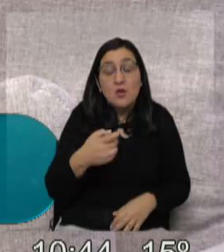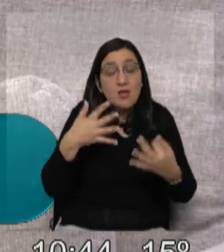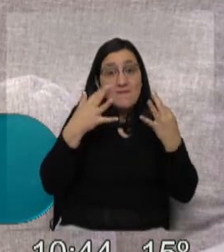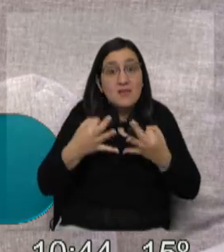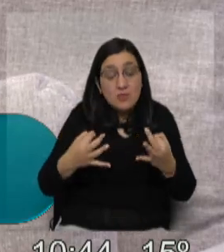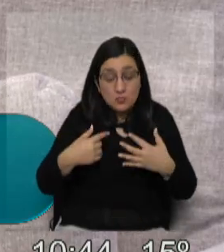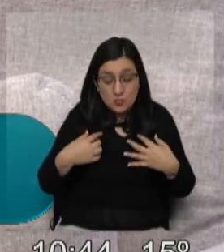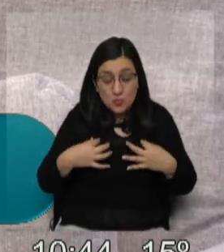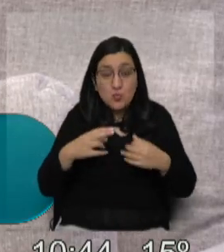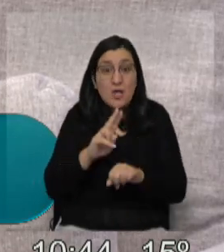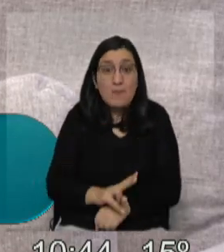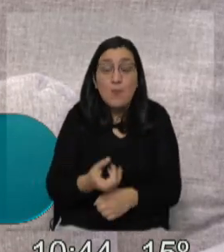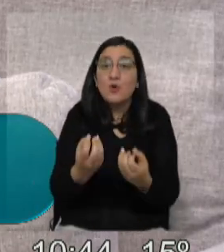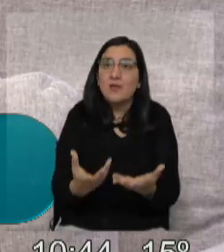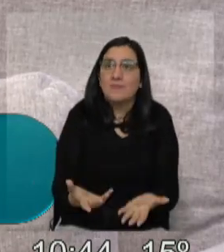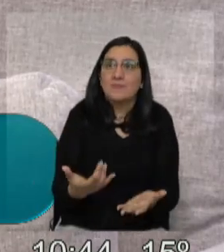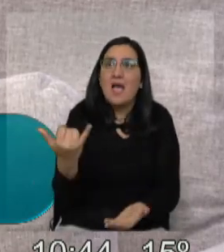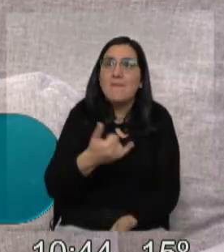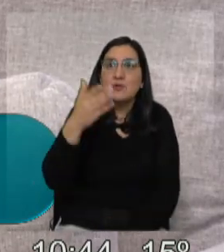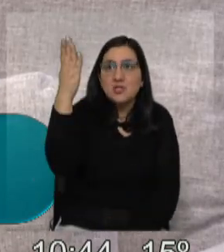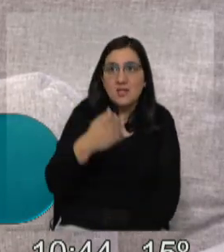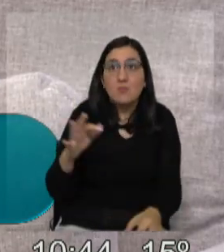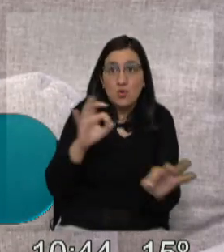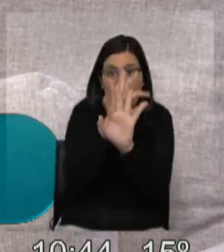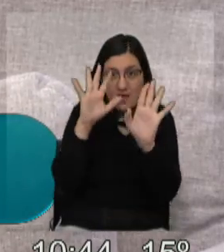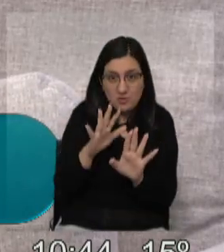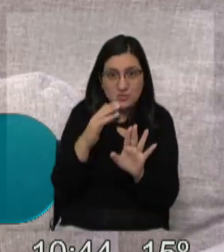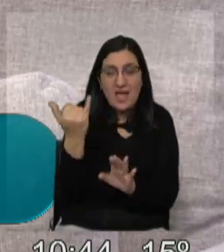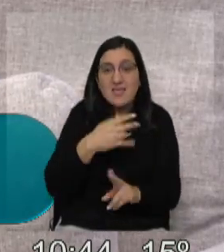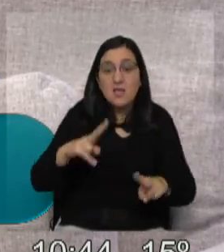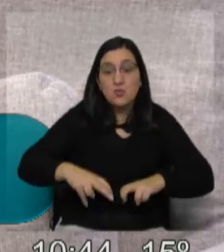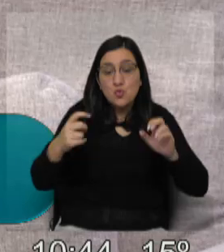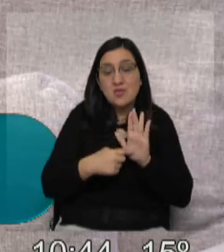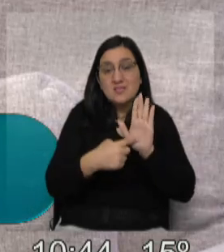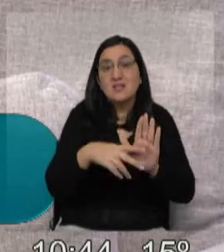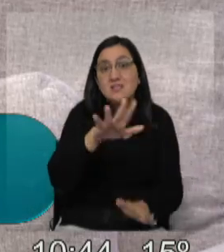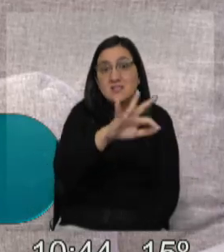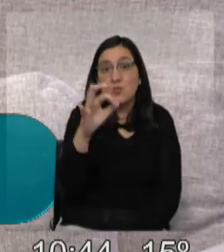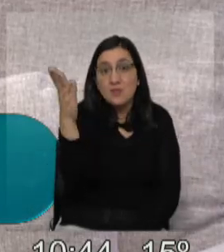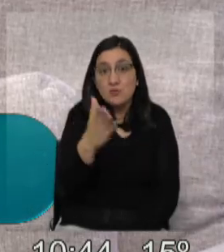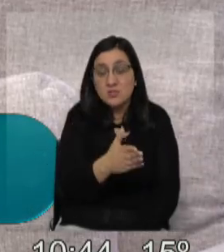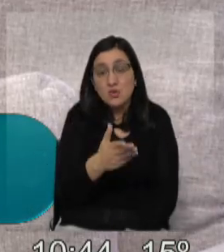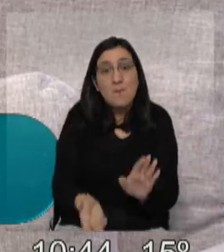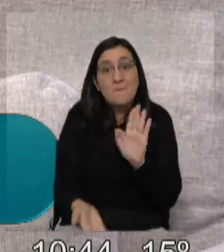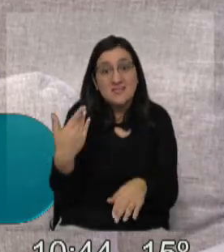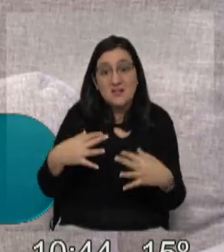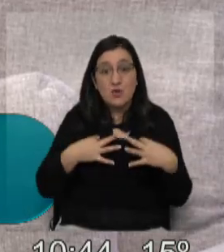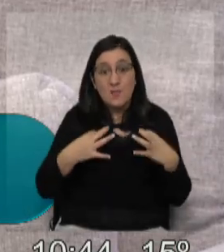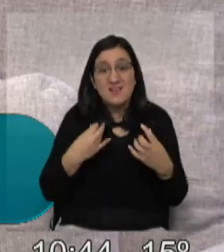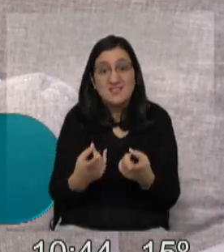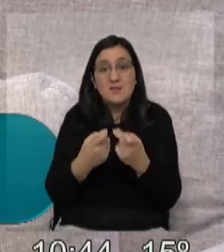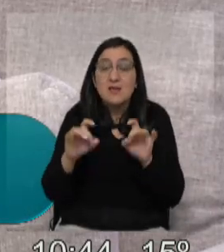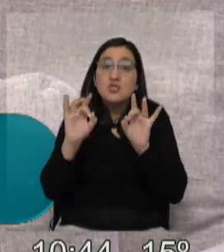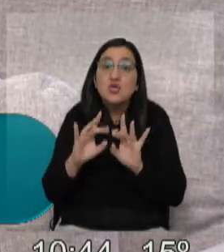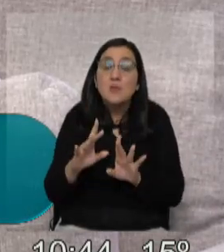usamos. Porque, a ver, hay porcentajes muy claros. Hay estudios que dicen que tenemos un 50% más de la ropa que necesitamos y